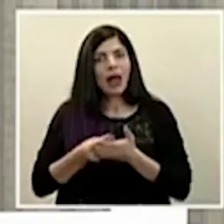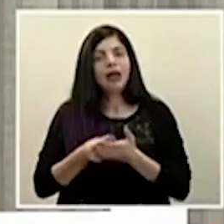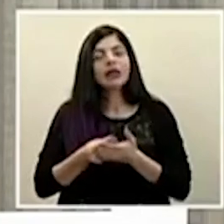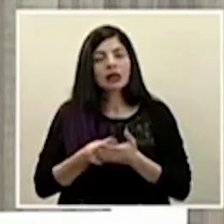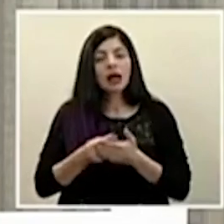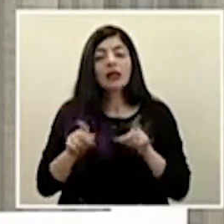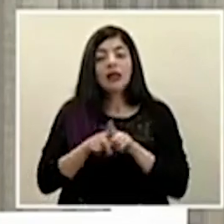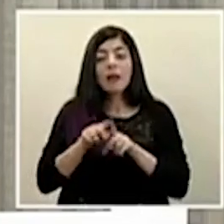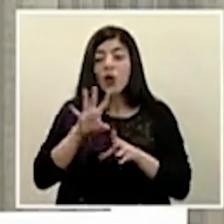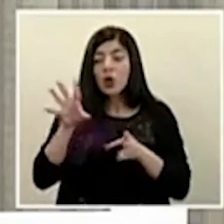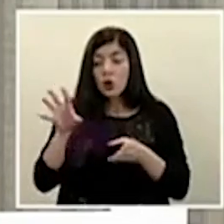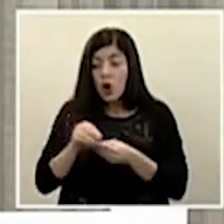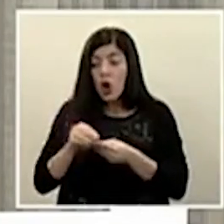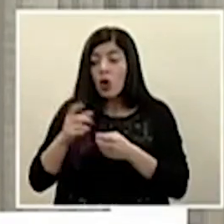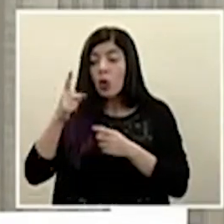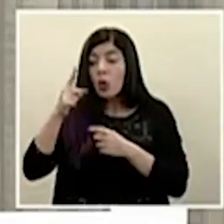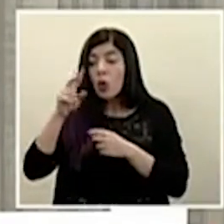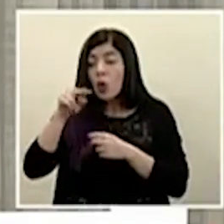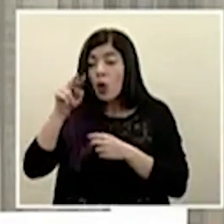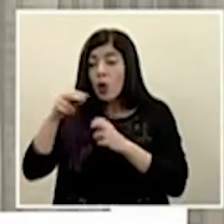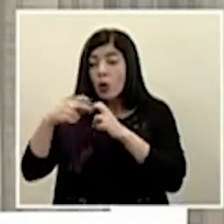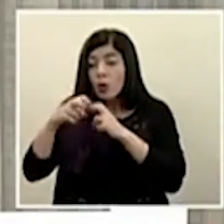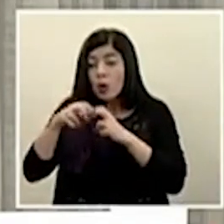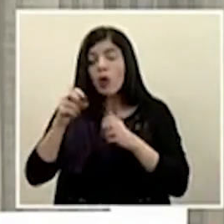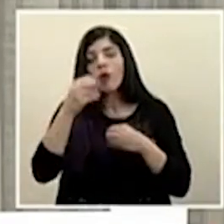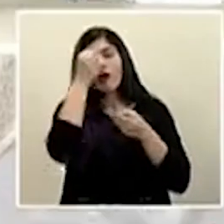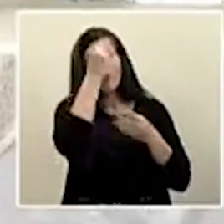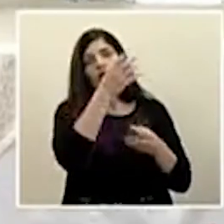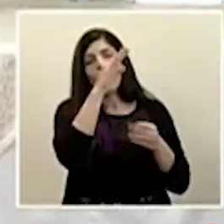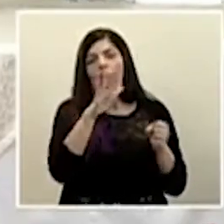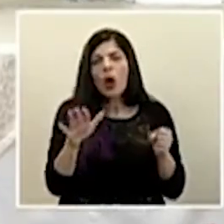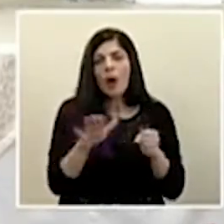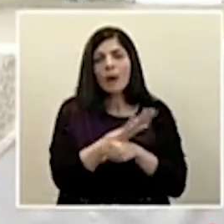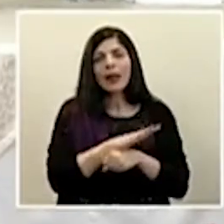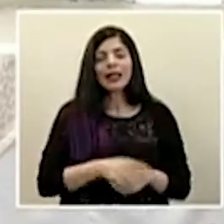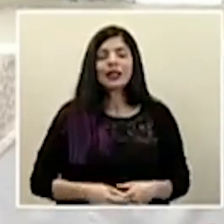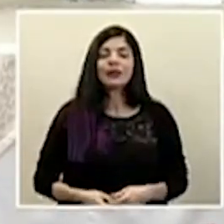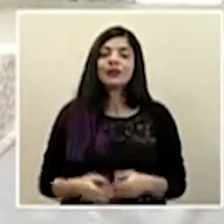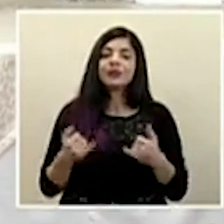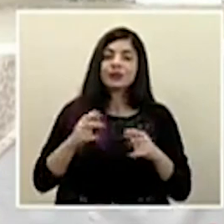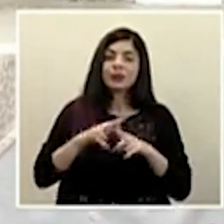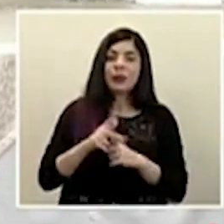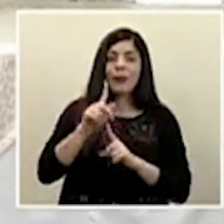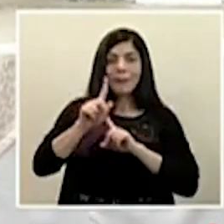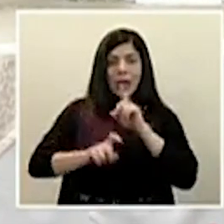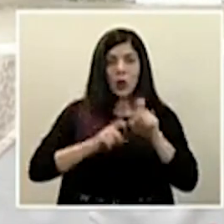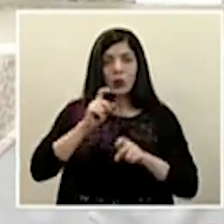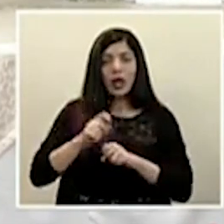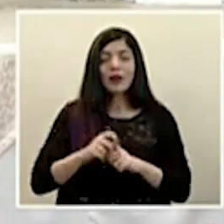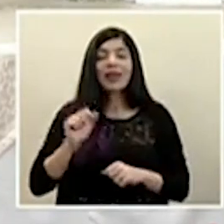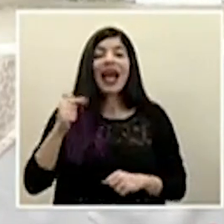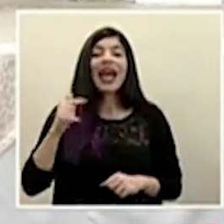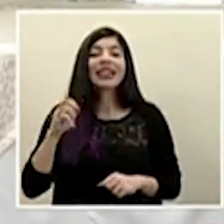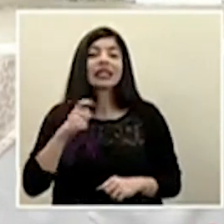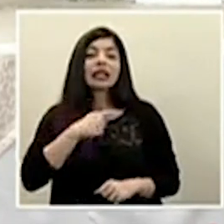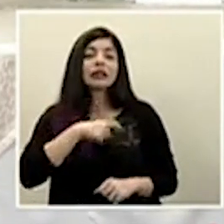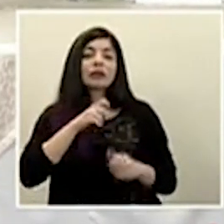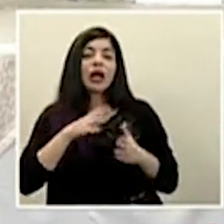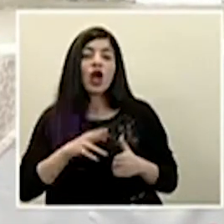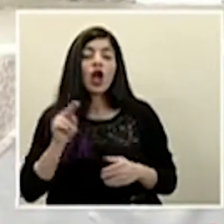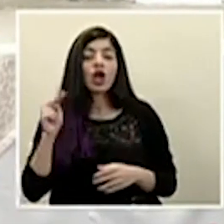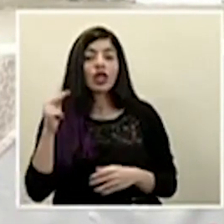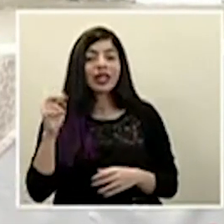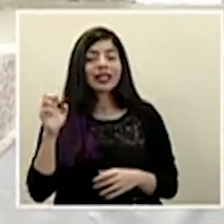rendir informe por cada colón que allí se ejecute. Iniciamos un periodo de consultas. La Agencia Española de Noticias